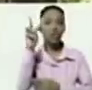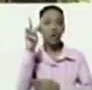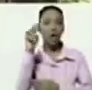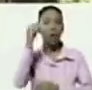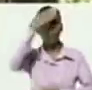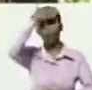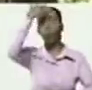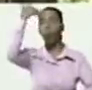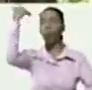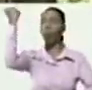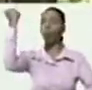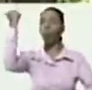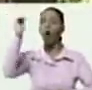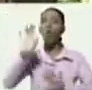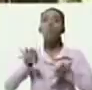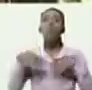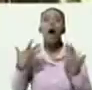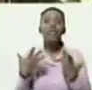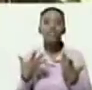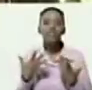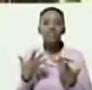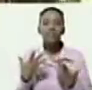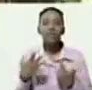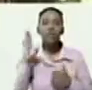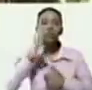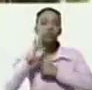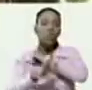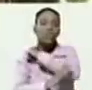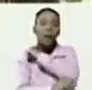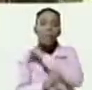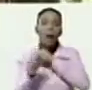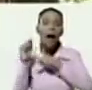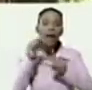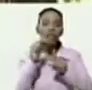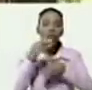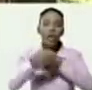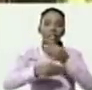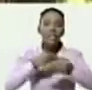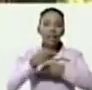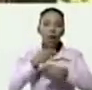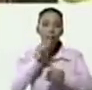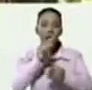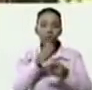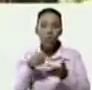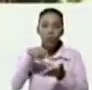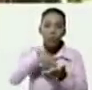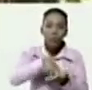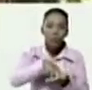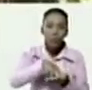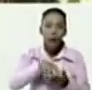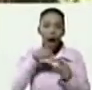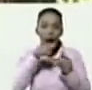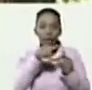olvida cuántos crímenes cometieron esos mismos ante los cuales ellos se arrodillan.